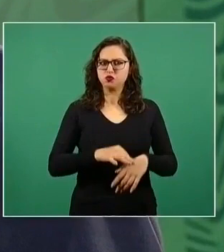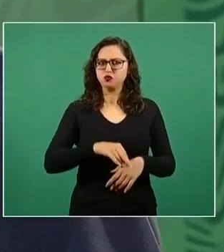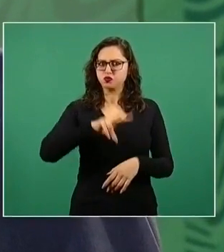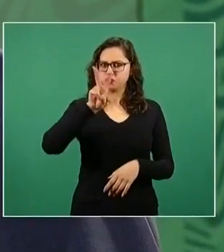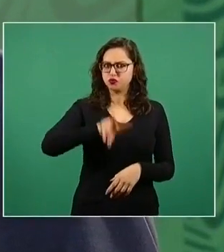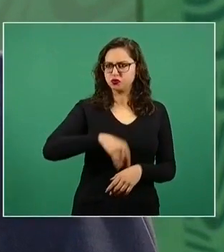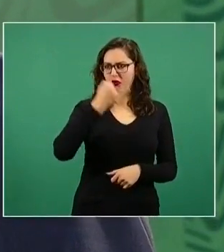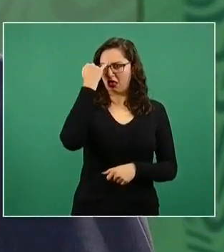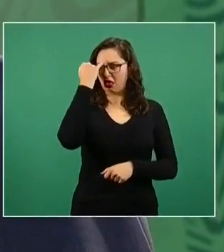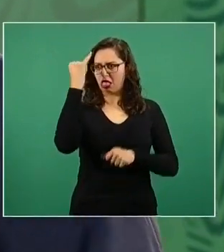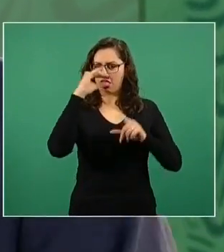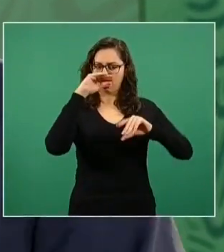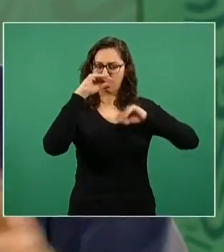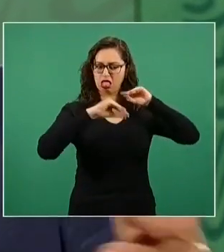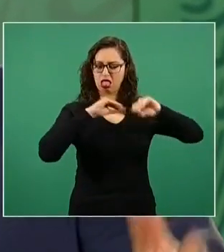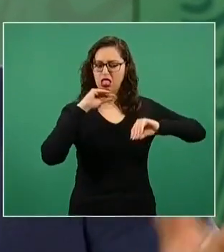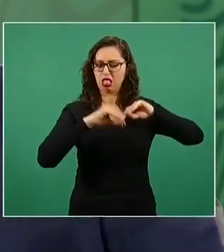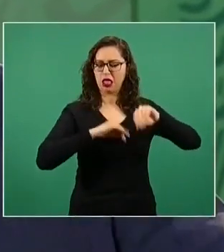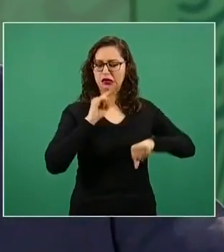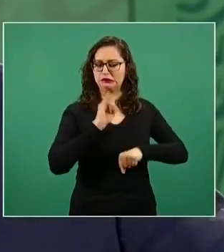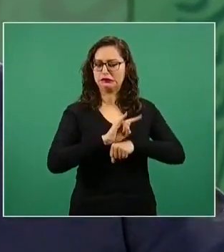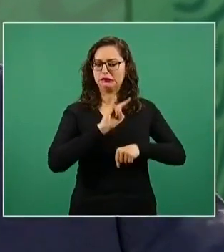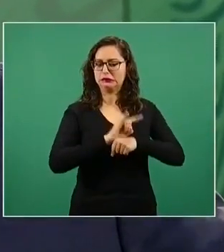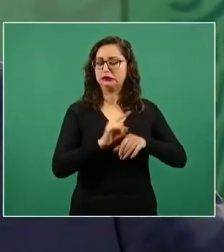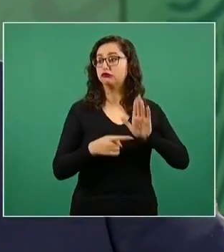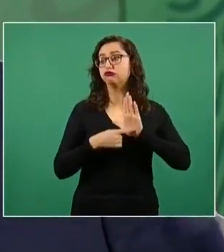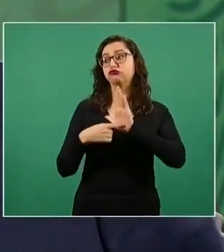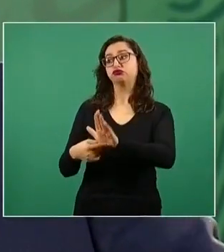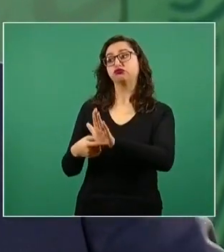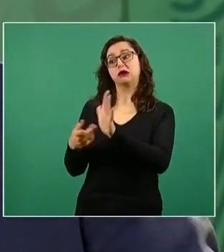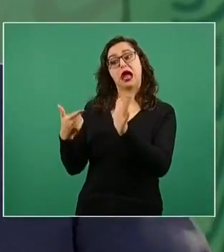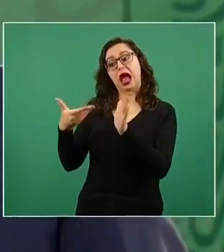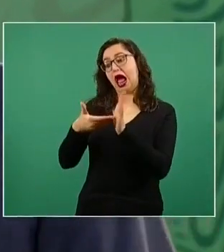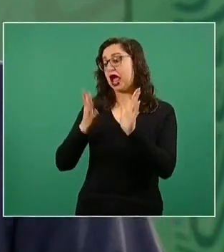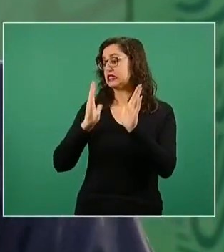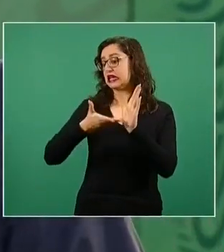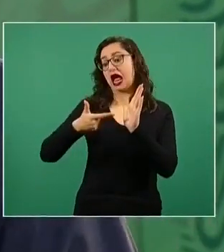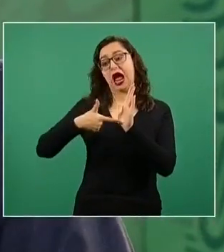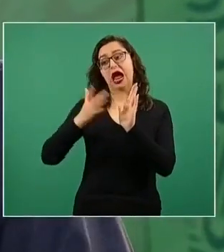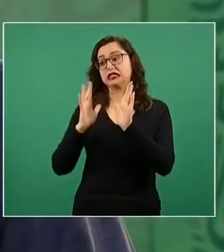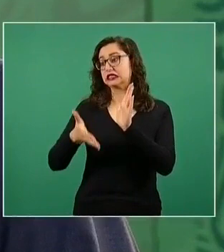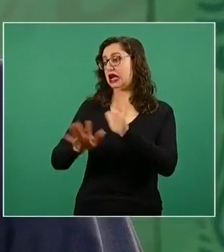falsa, nada más para decir ya, se cerró el